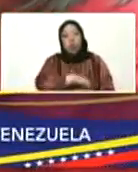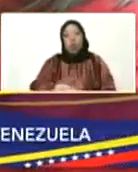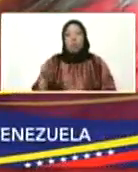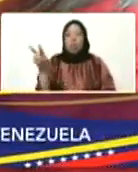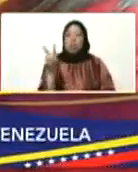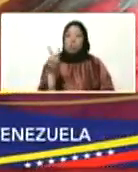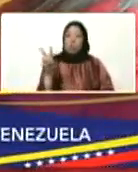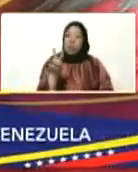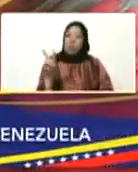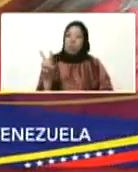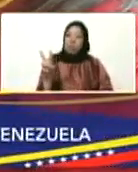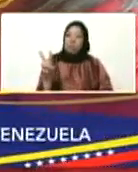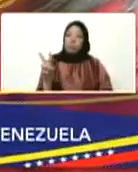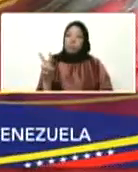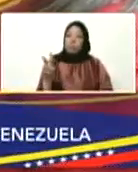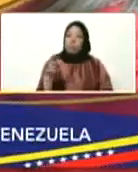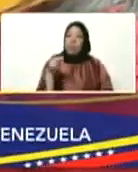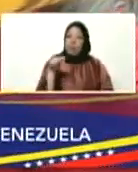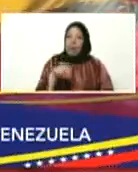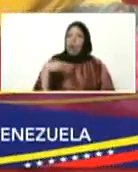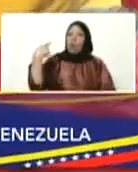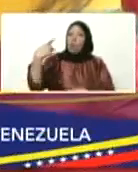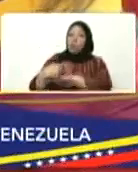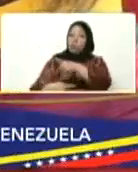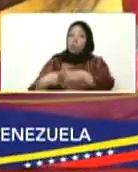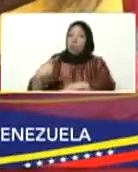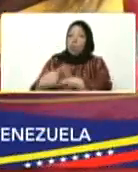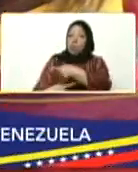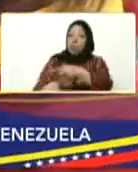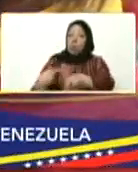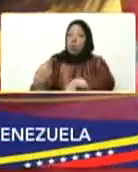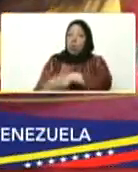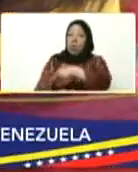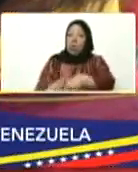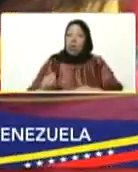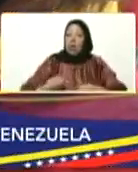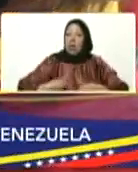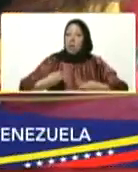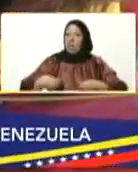Es un proceso revolucionario que vive la sociedad cubana.